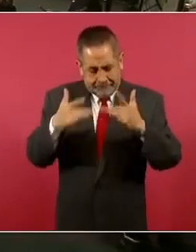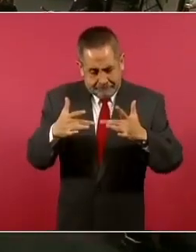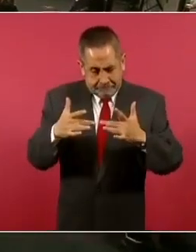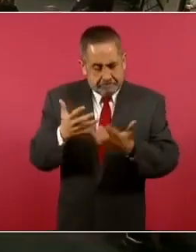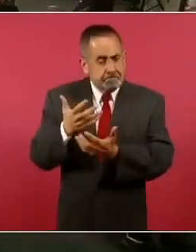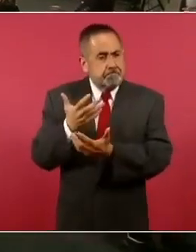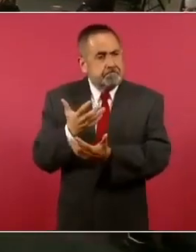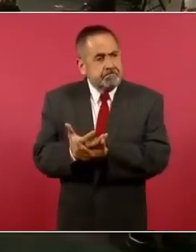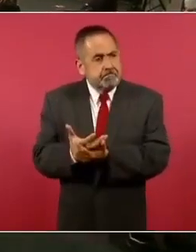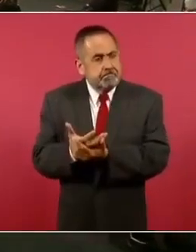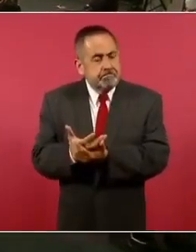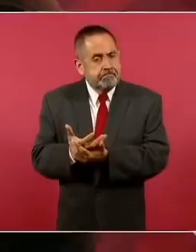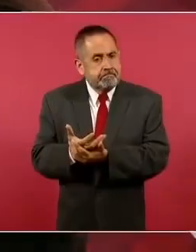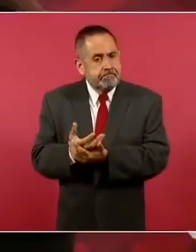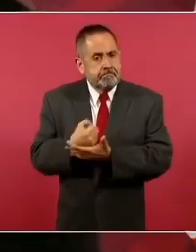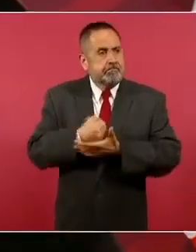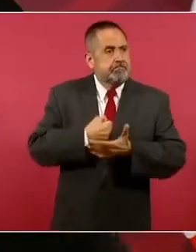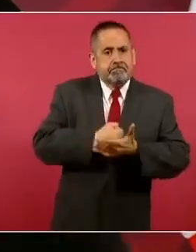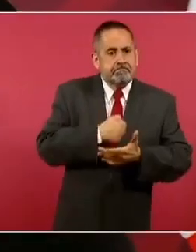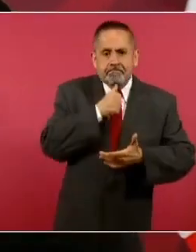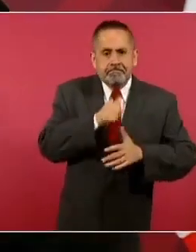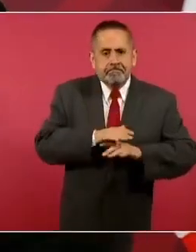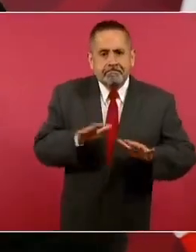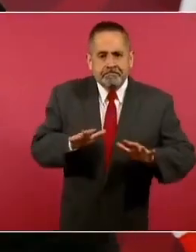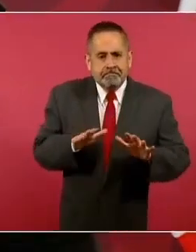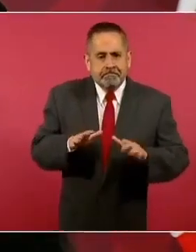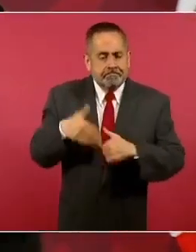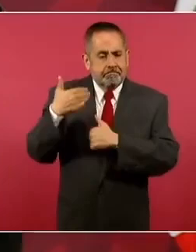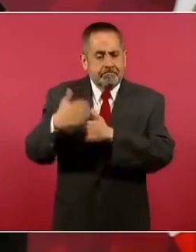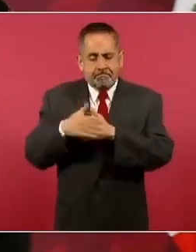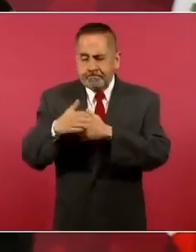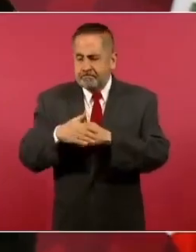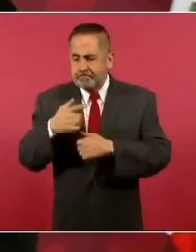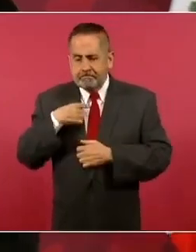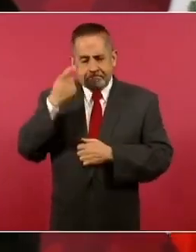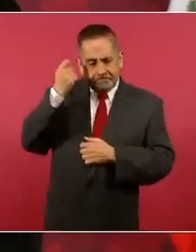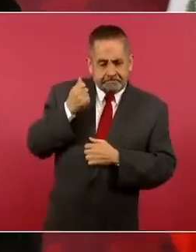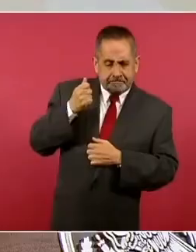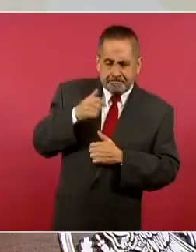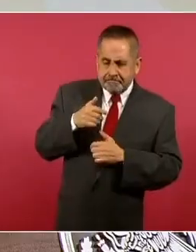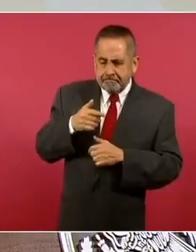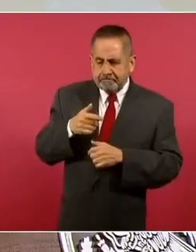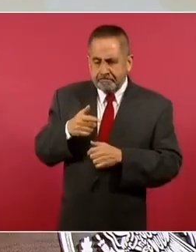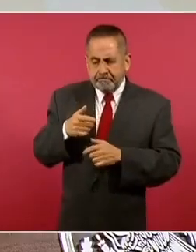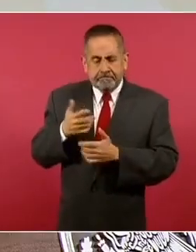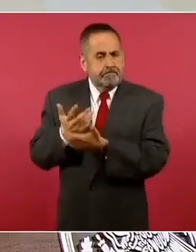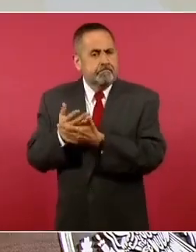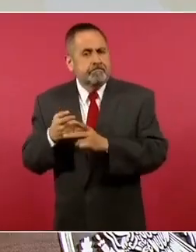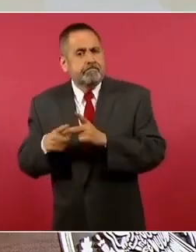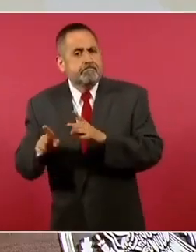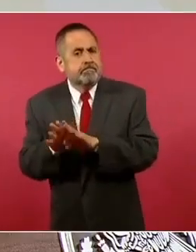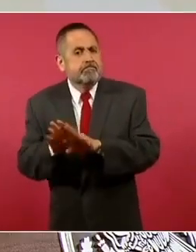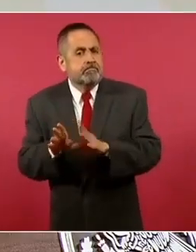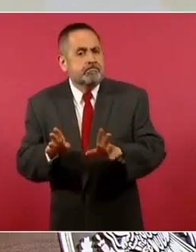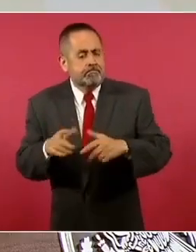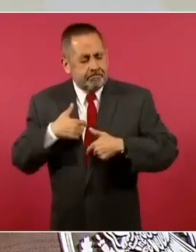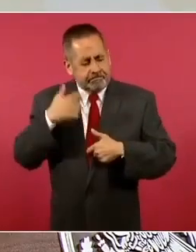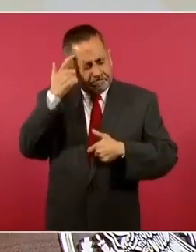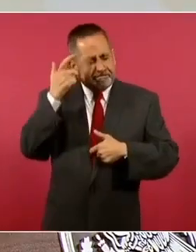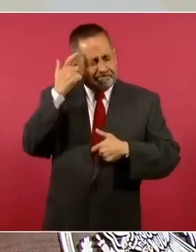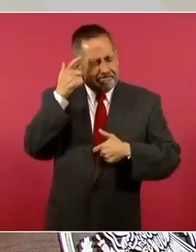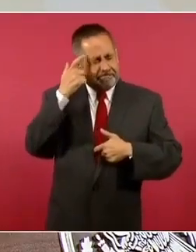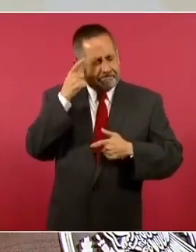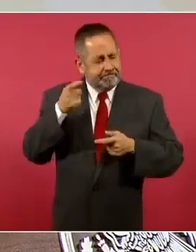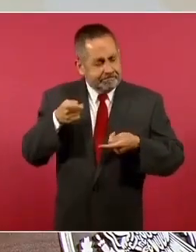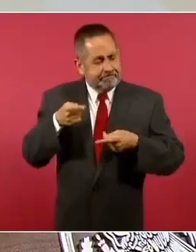para la jubilación entonces tiene